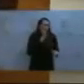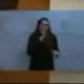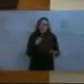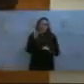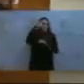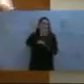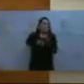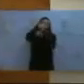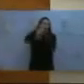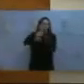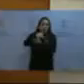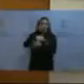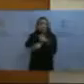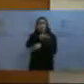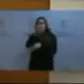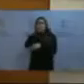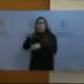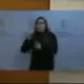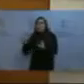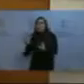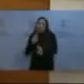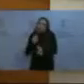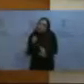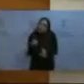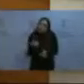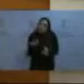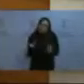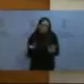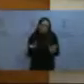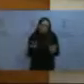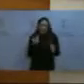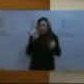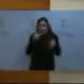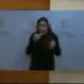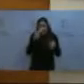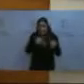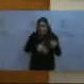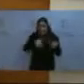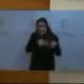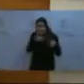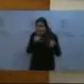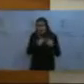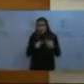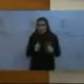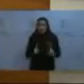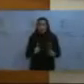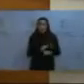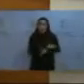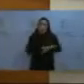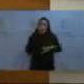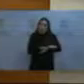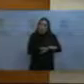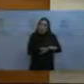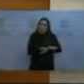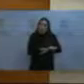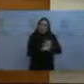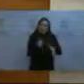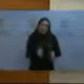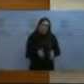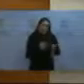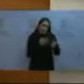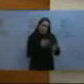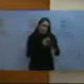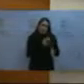desde determinados despachos que desconocemos, pero que no atienden al interés general de Asturias. Un Gobierno siempre, señor